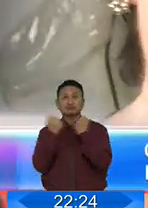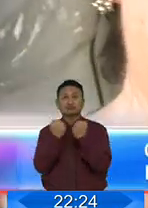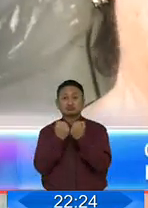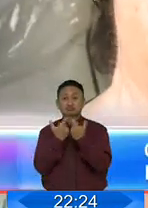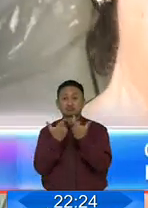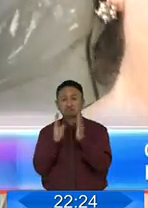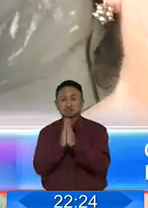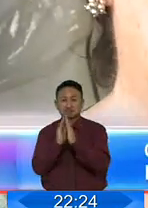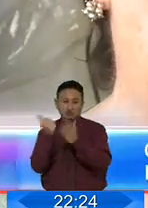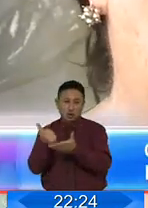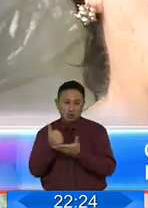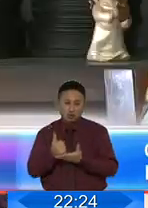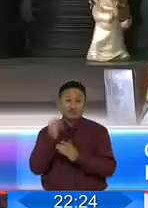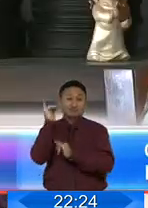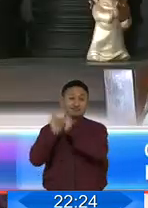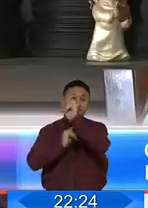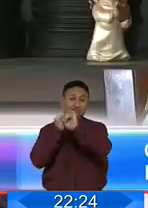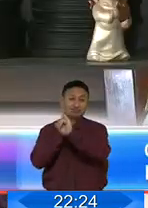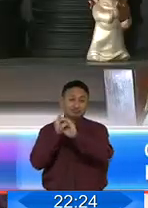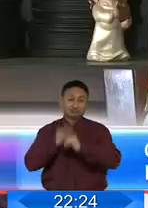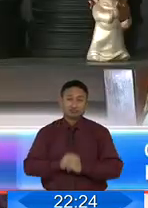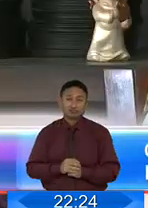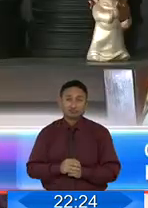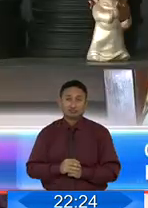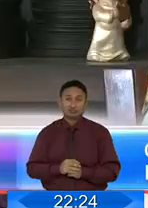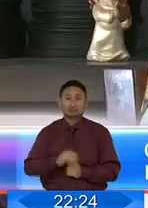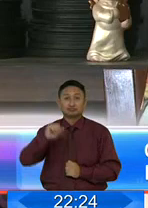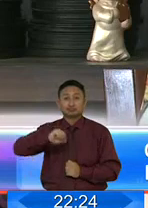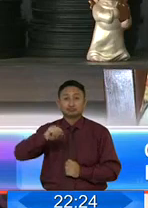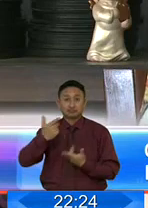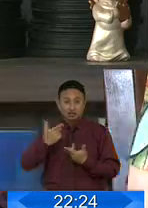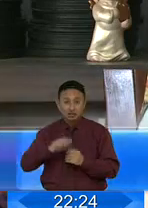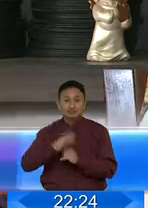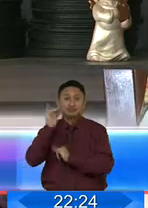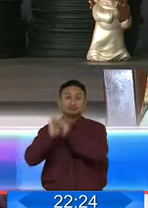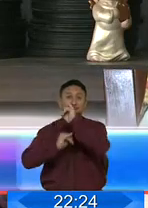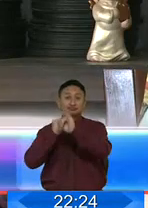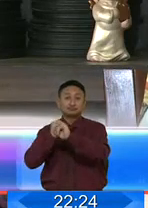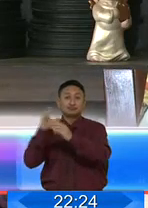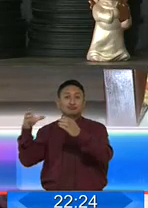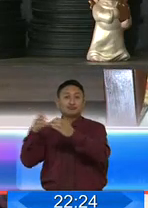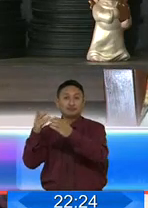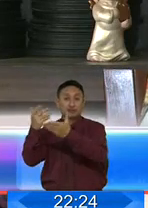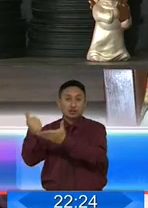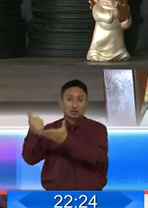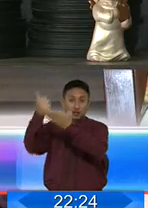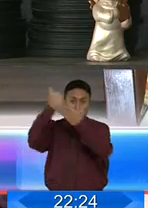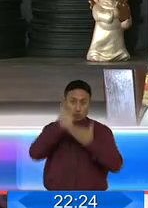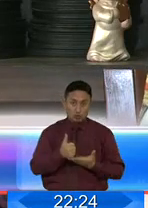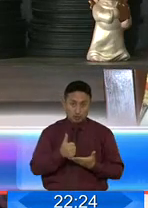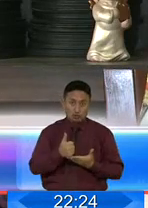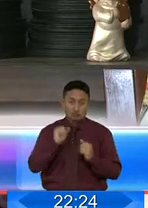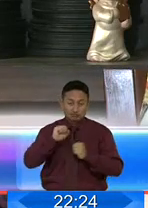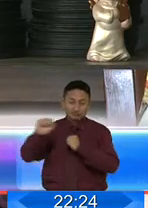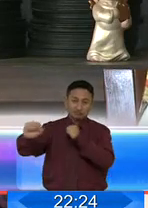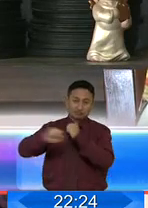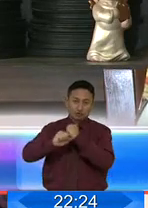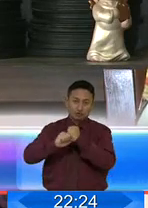buscaron ayuda en entes extranjeros. Hay agencias de cooperación internacional que van a